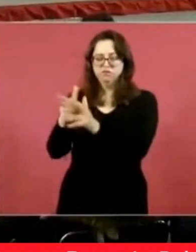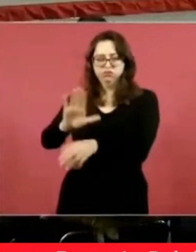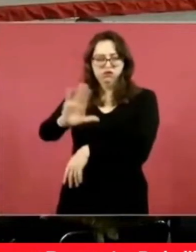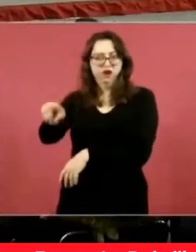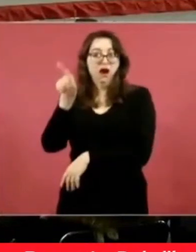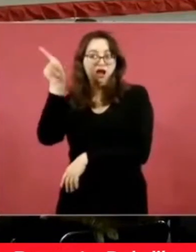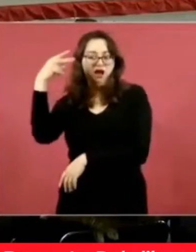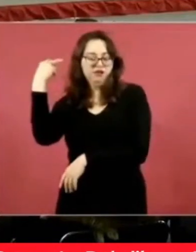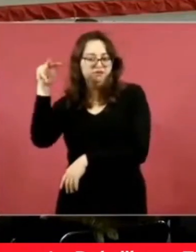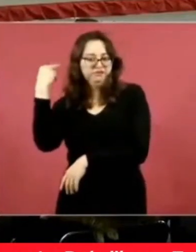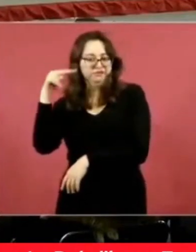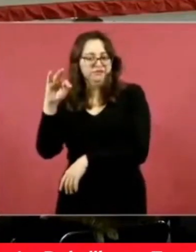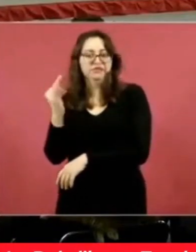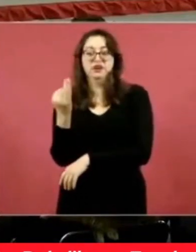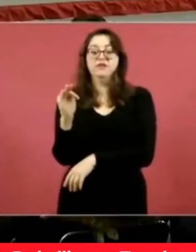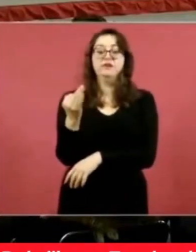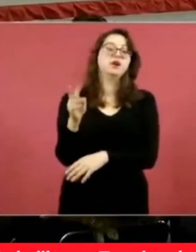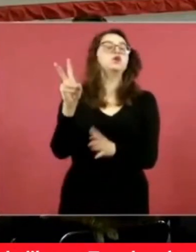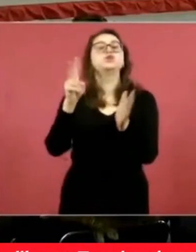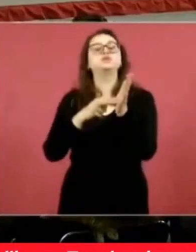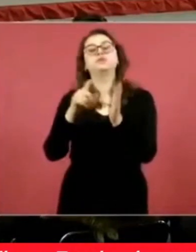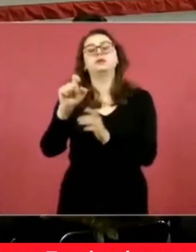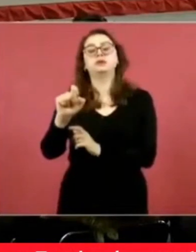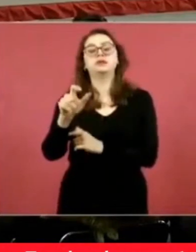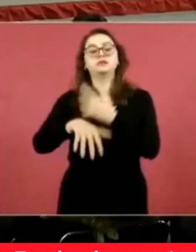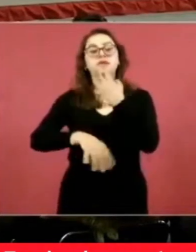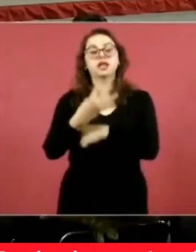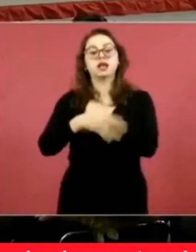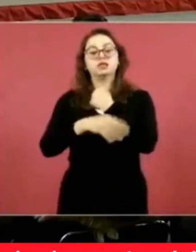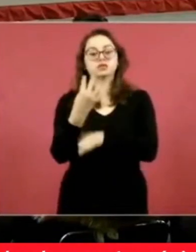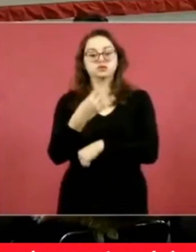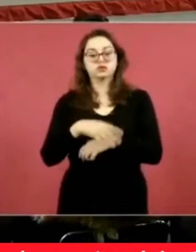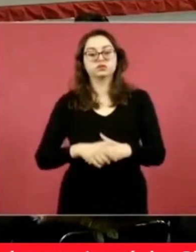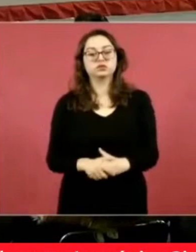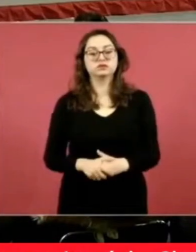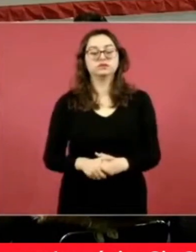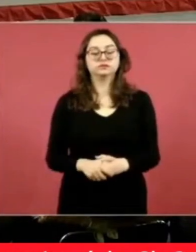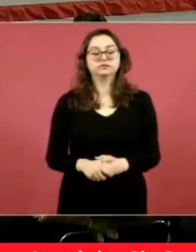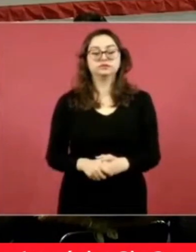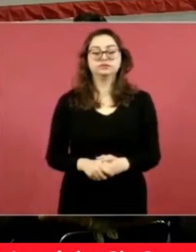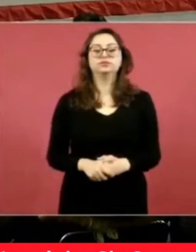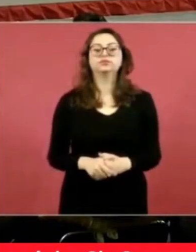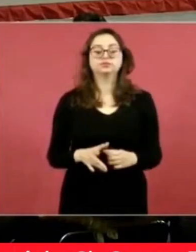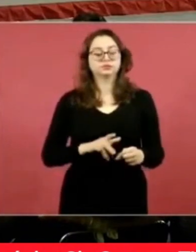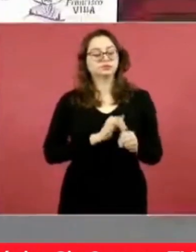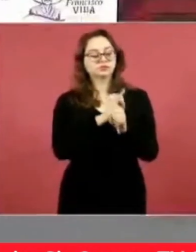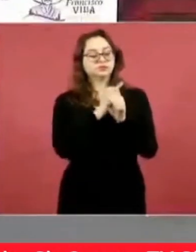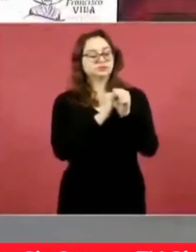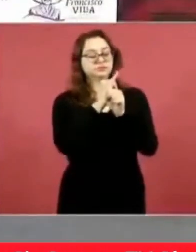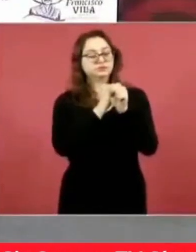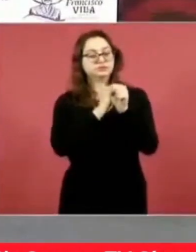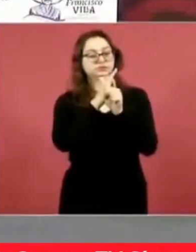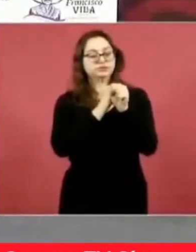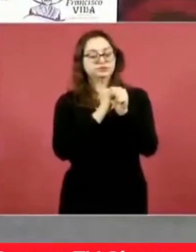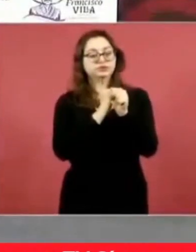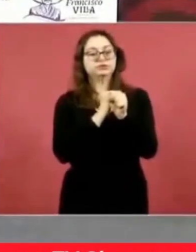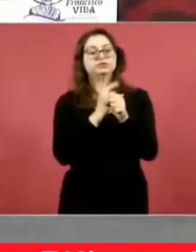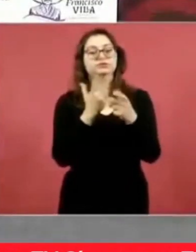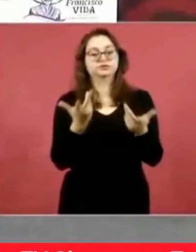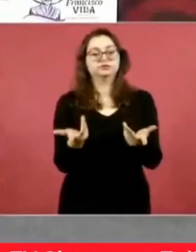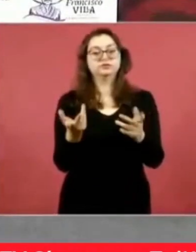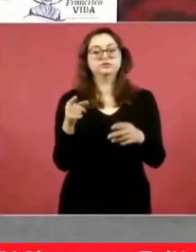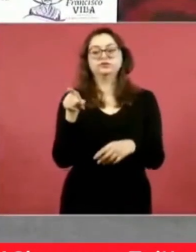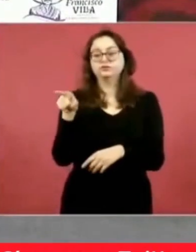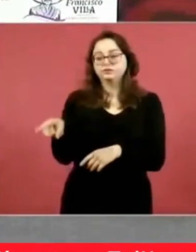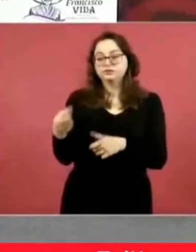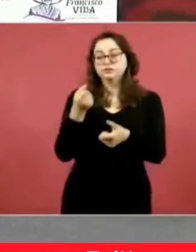Veracruz en febrero del 2014 de acuerdo con las investigaciones realizadas el periodista fue